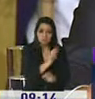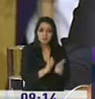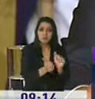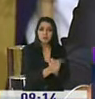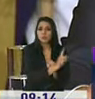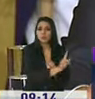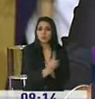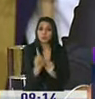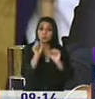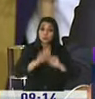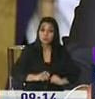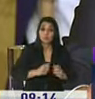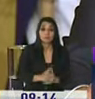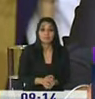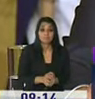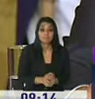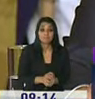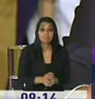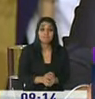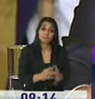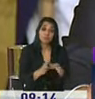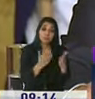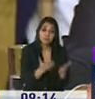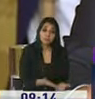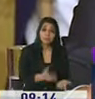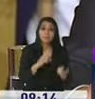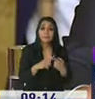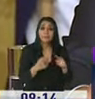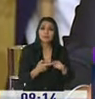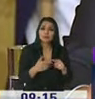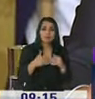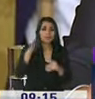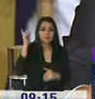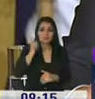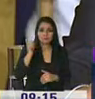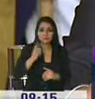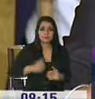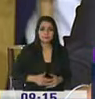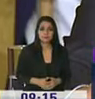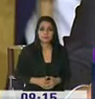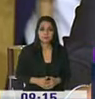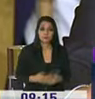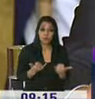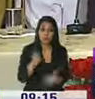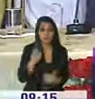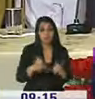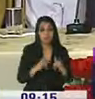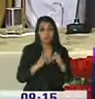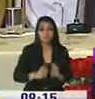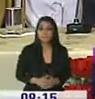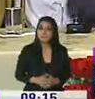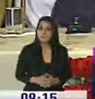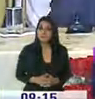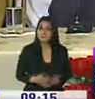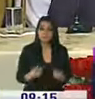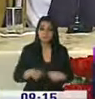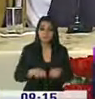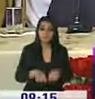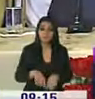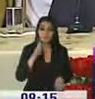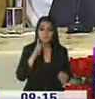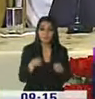humano a nuestros compatriotas que más lo necesitaban y lo necesitan. Con el convenio de